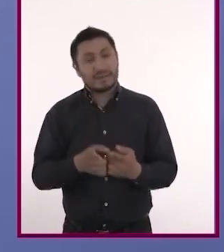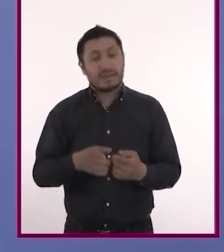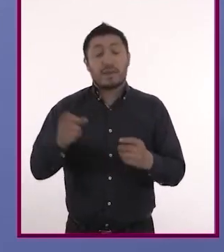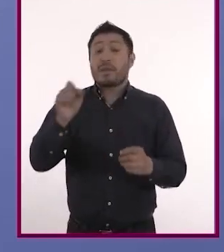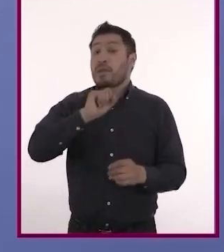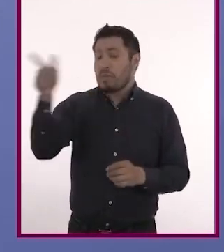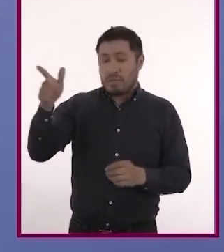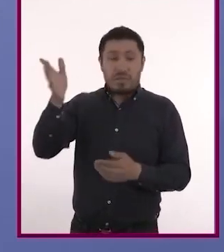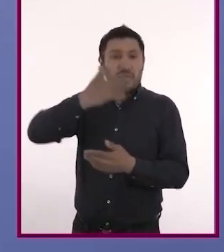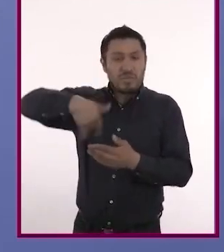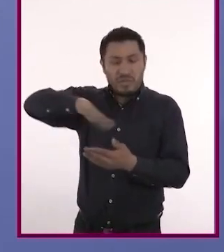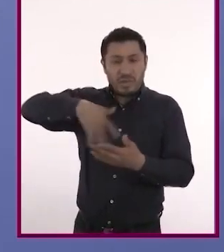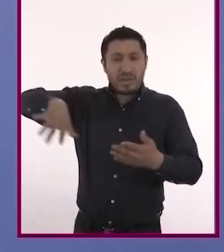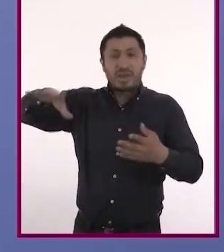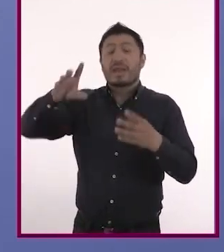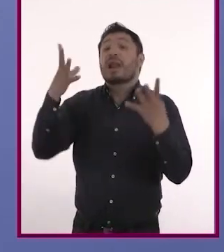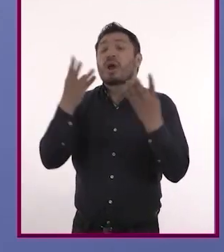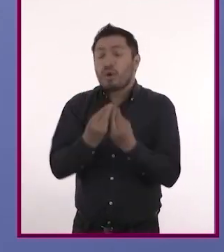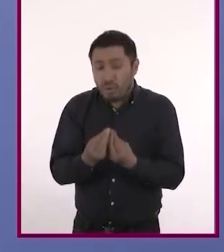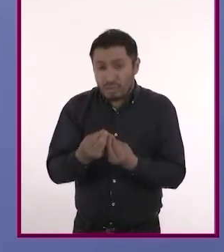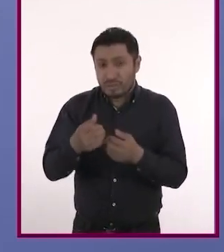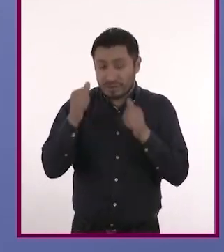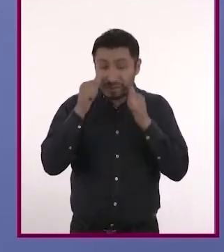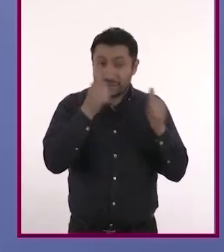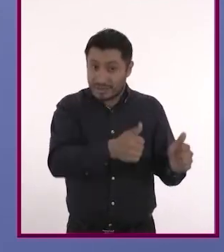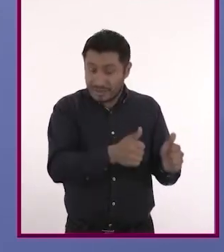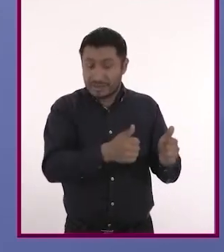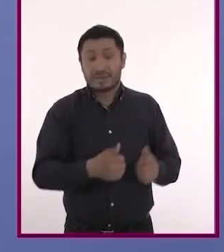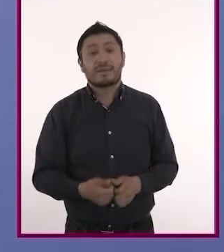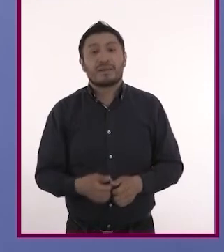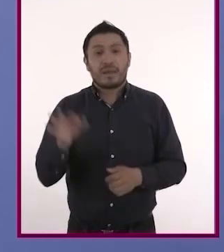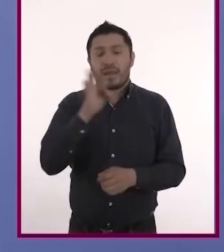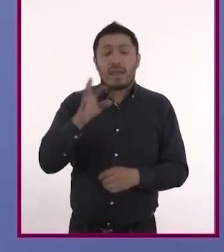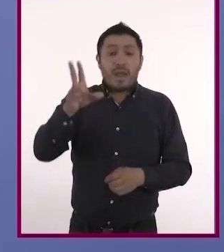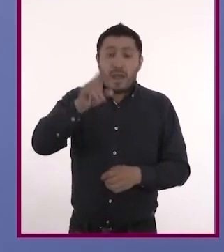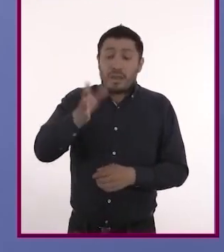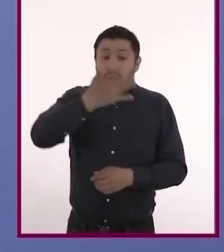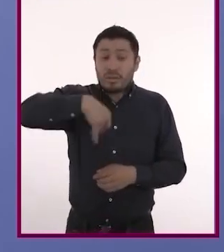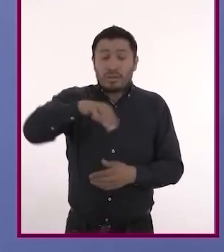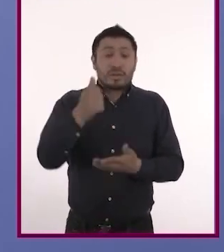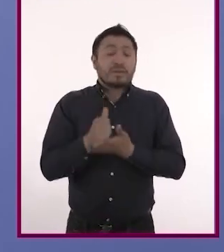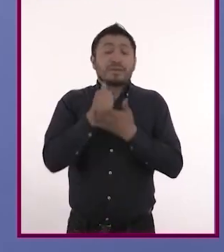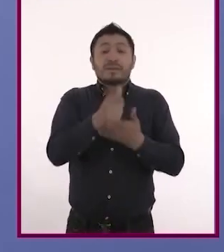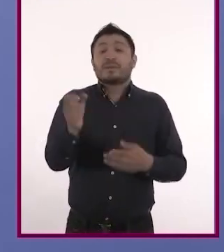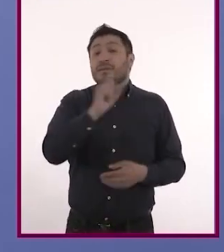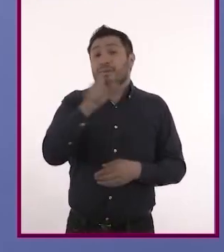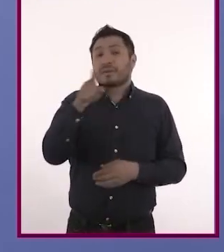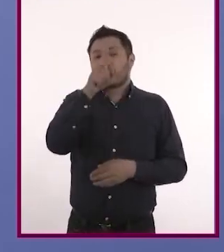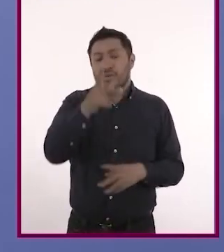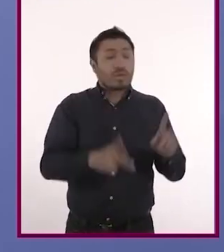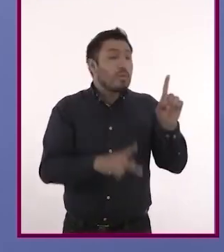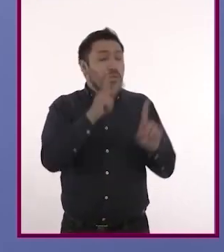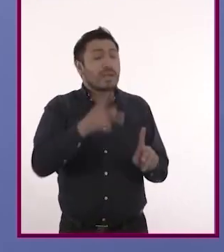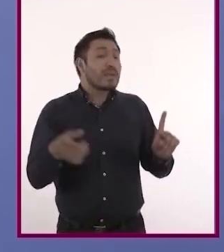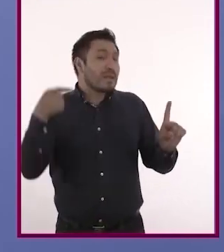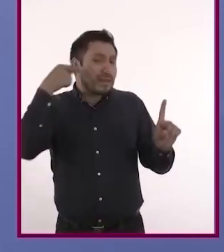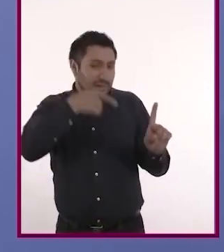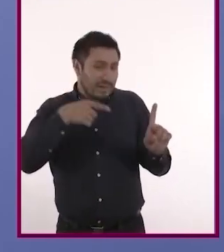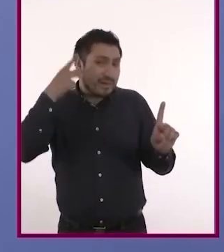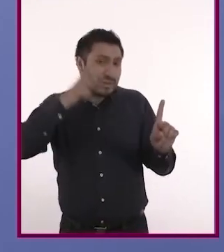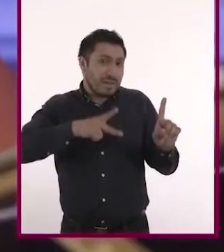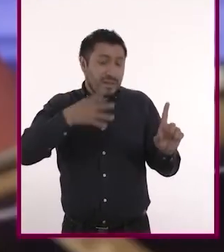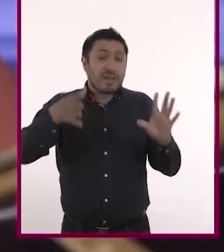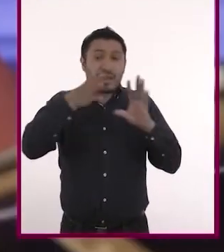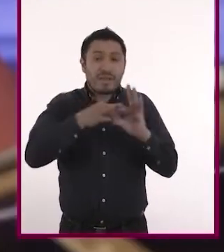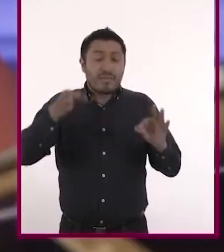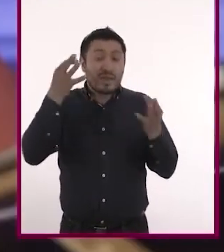del profesionista de la salud que la está atendiendo. En caso de que no haya buscado ayuda profesional, háblale sobre la importancia de que lo